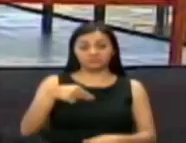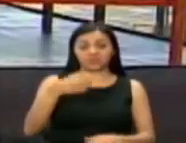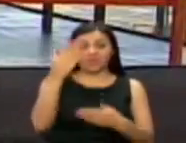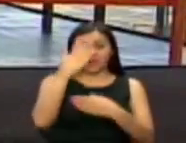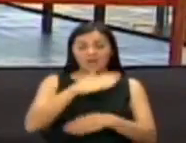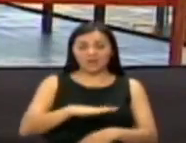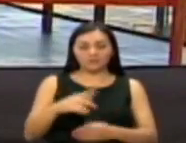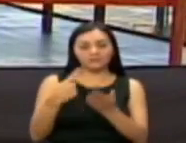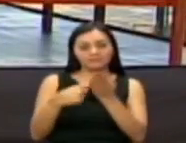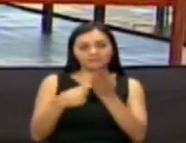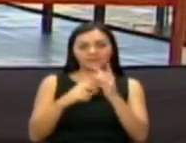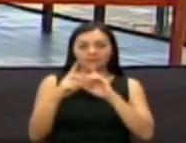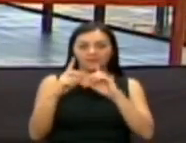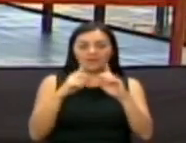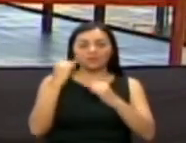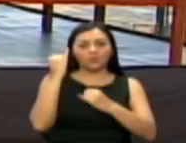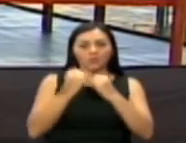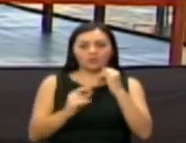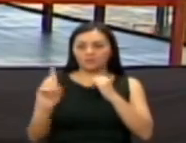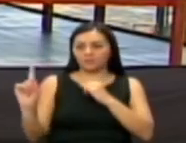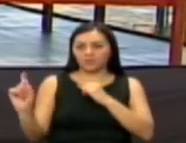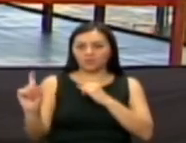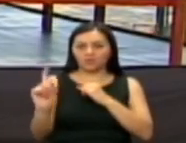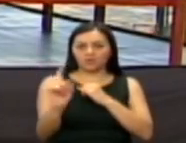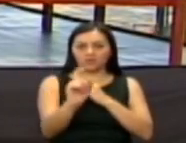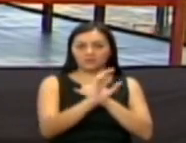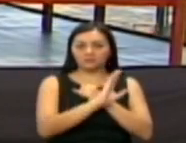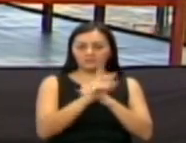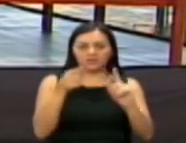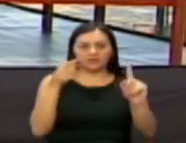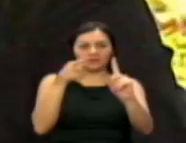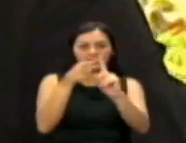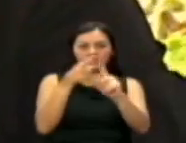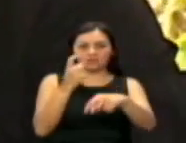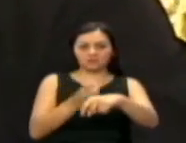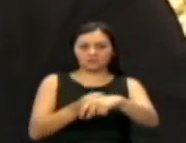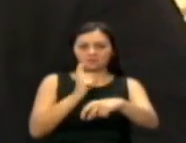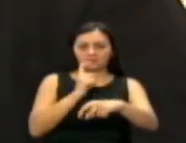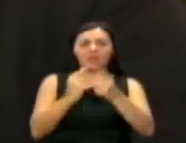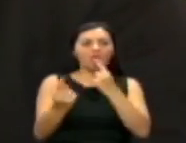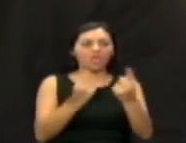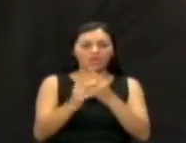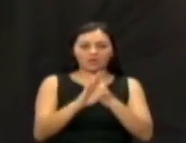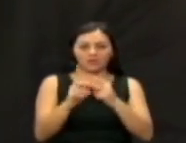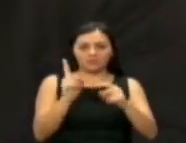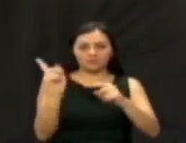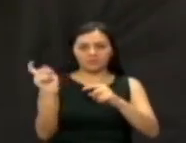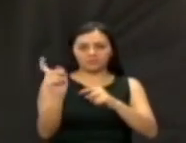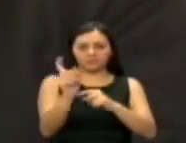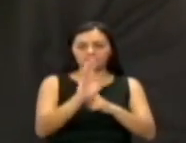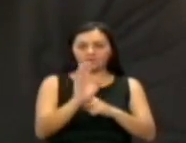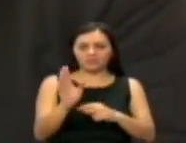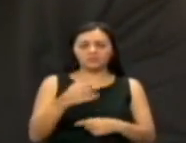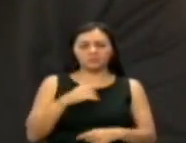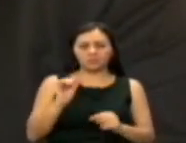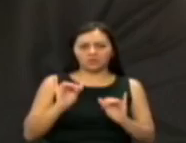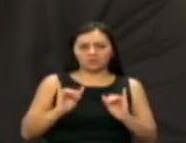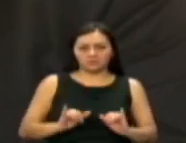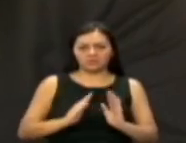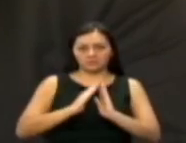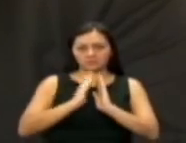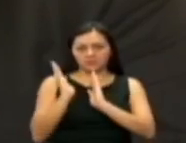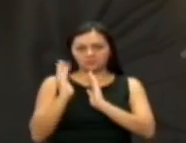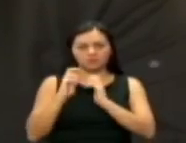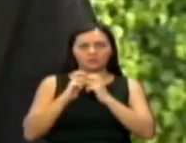queremos hacer una última ronda de preguntas. Les pido, por favor, que sean muy directos, muy concretos al momento de realizar las consultas. Yo me puedo quedar un poquito más y